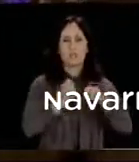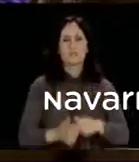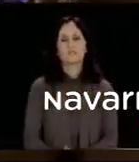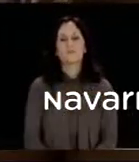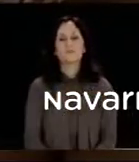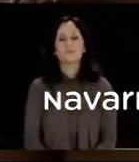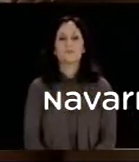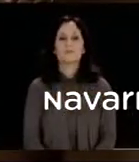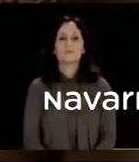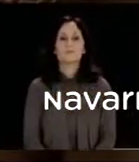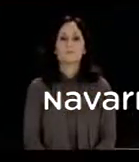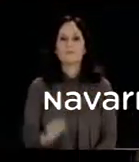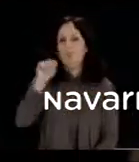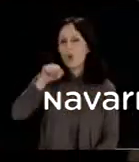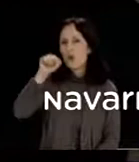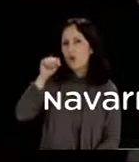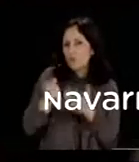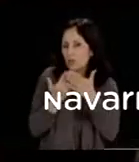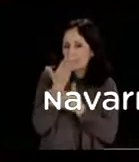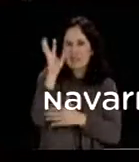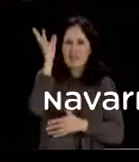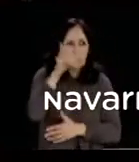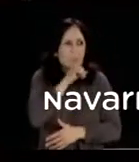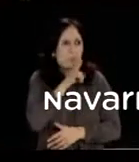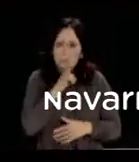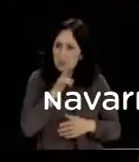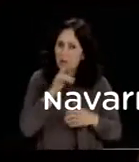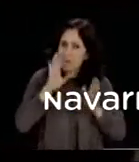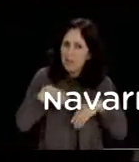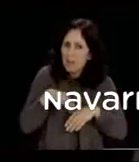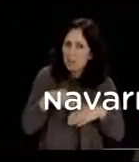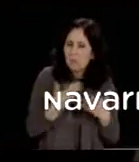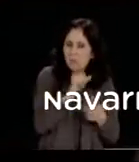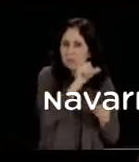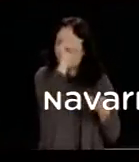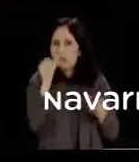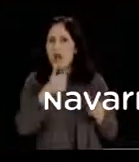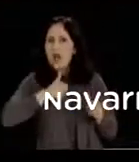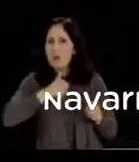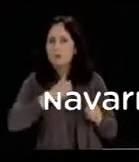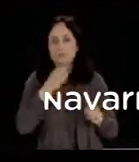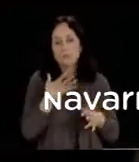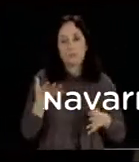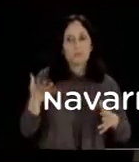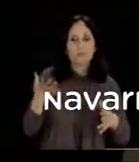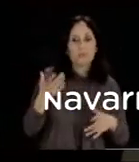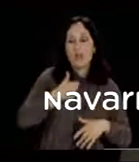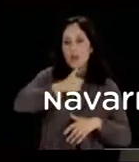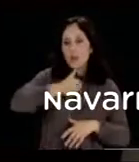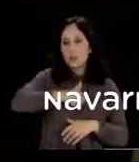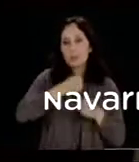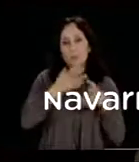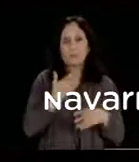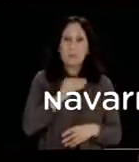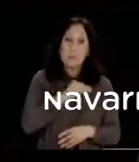después del mal tiempo que ha hecho esta mañana, nos ha aguantado bastante bien el tiempo para caldereros. Hemos aguantado el tempero. La pena que no